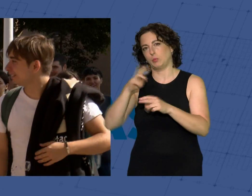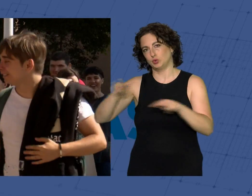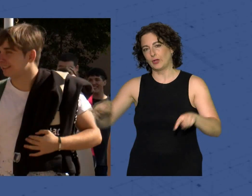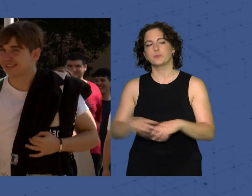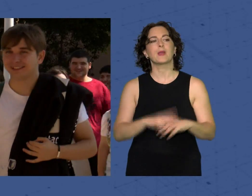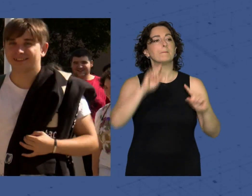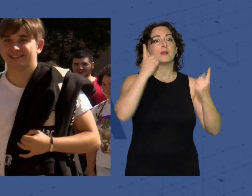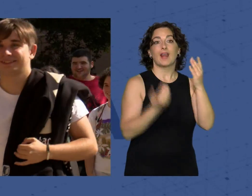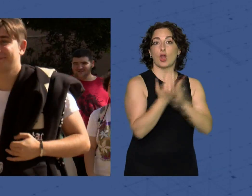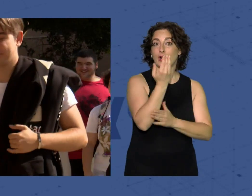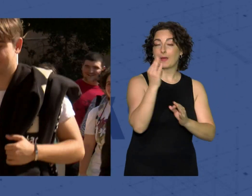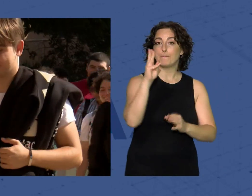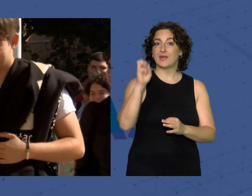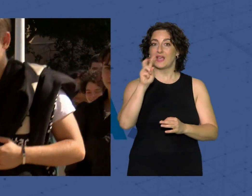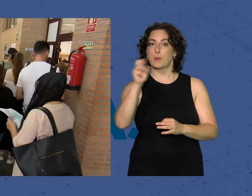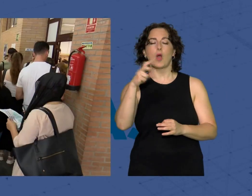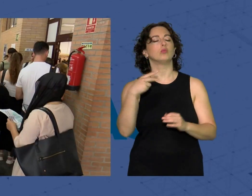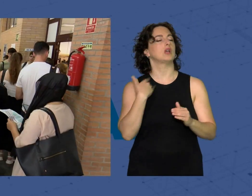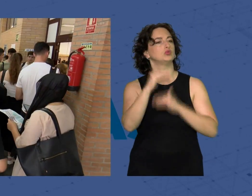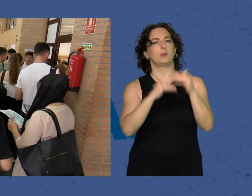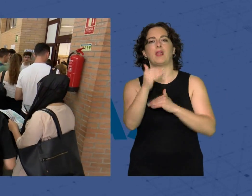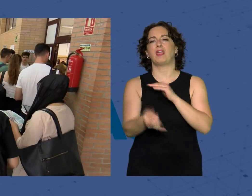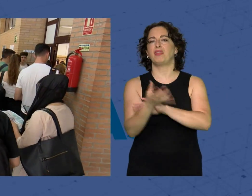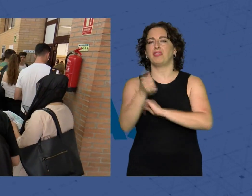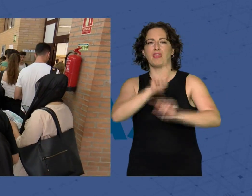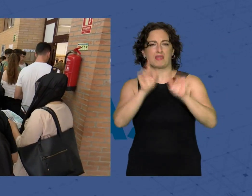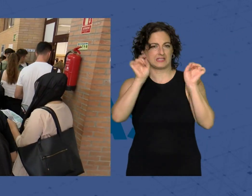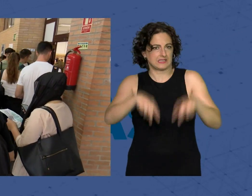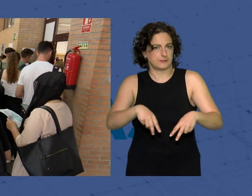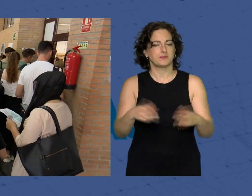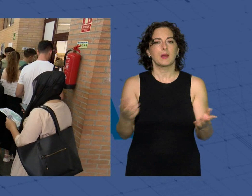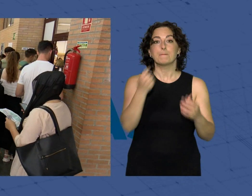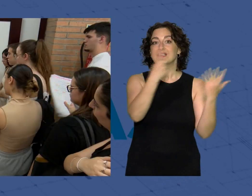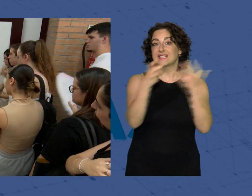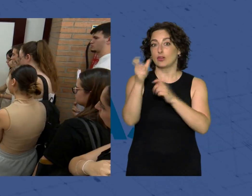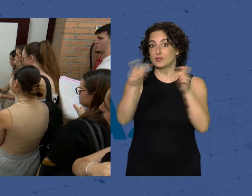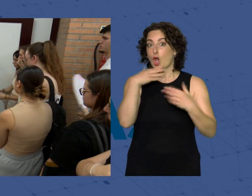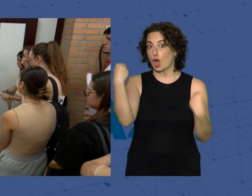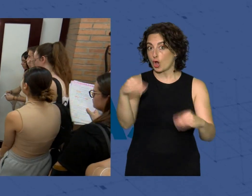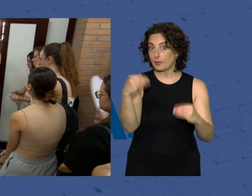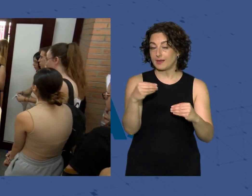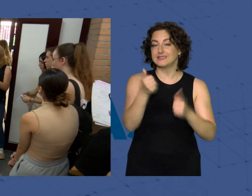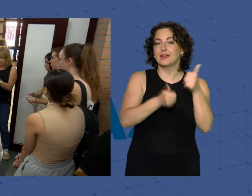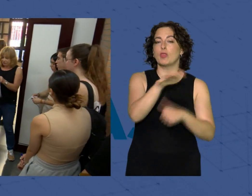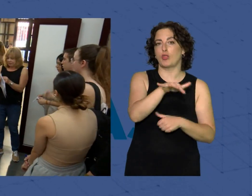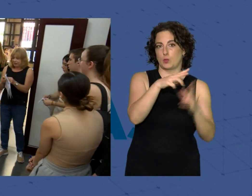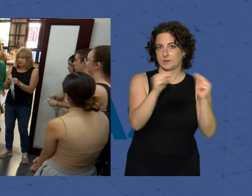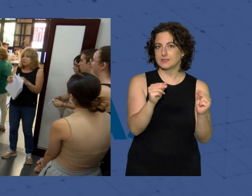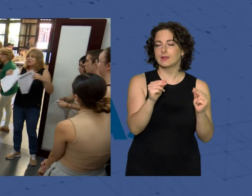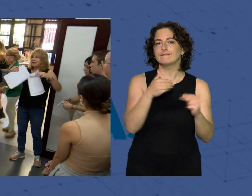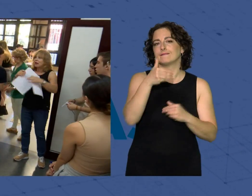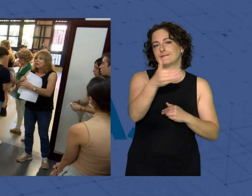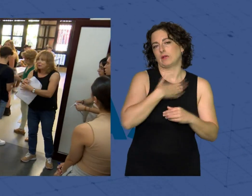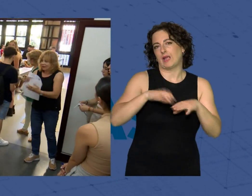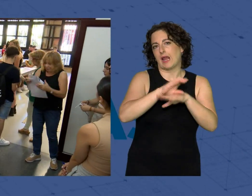Primera jornada de la PEBAU superada y sin incidencias. Los 1.700 jóvenes que se examinan en la universidad aspiran a estudiar